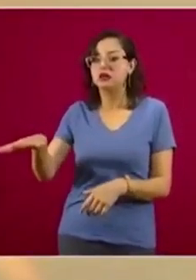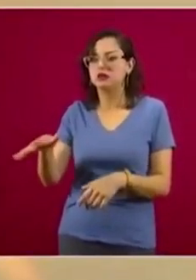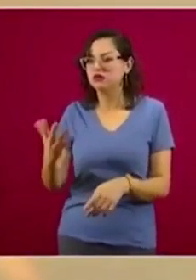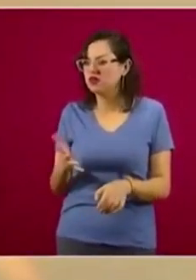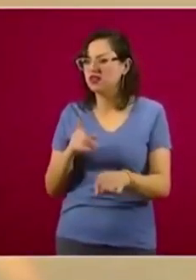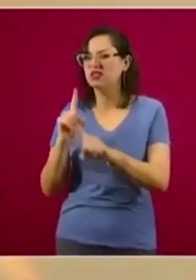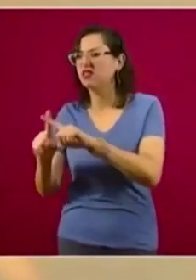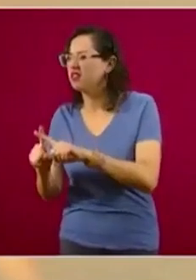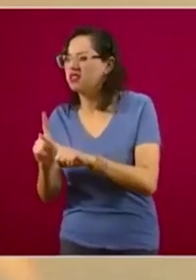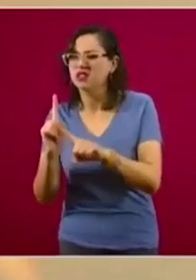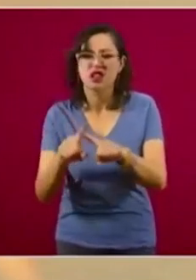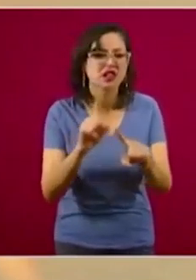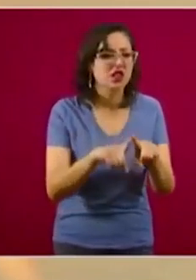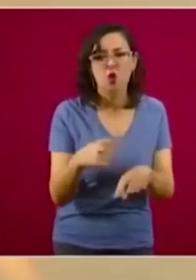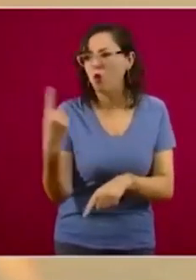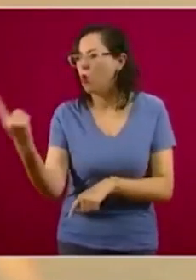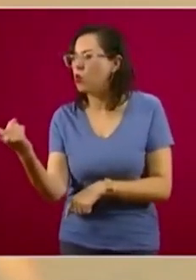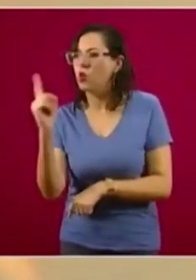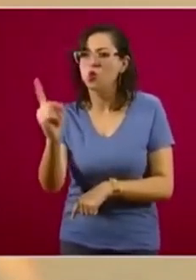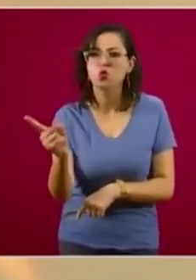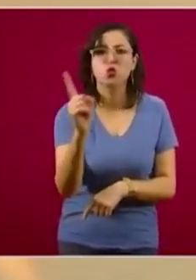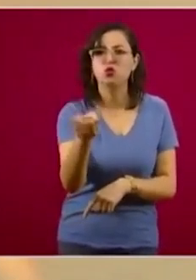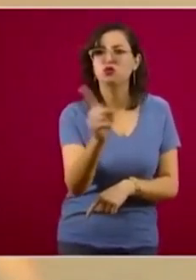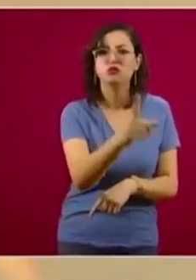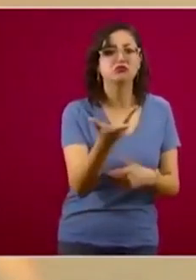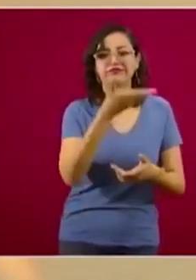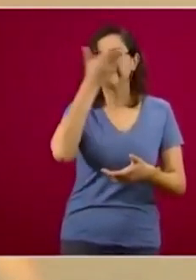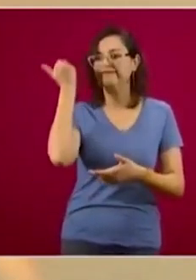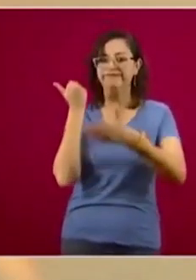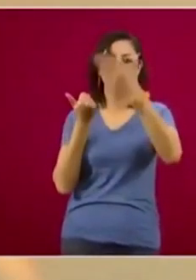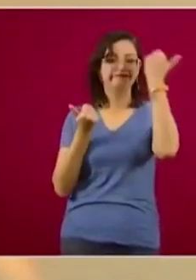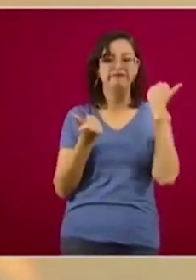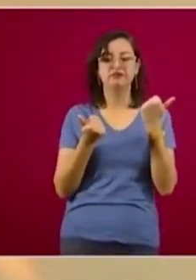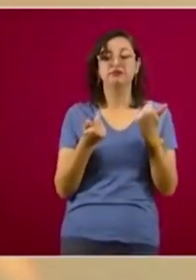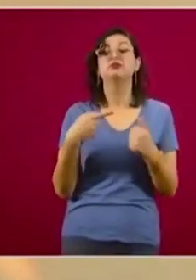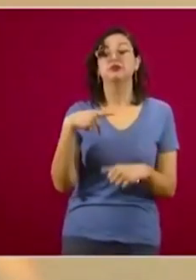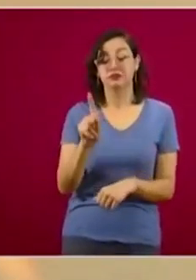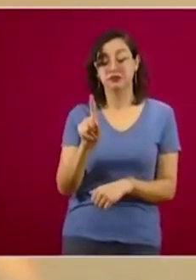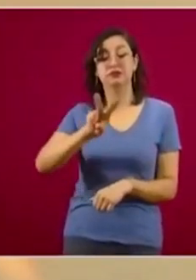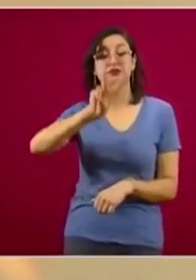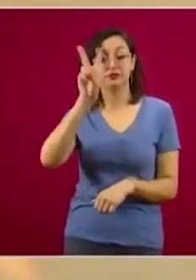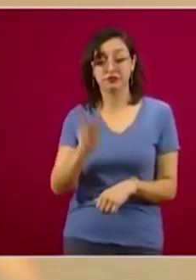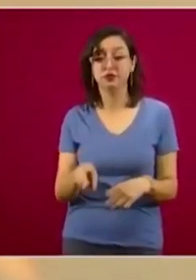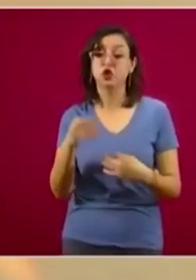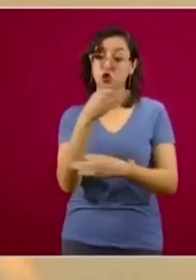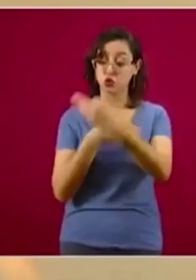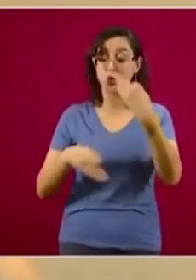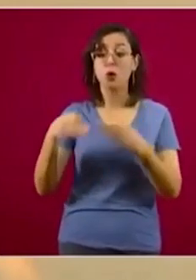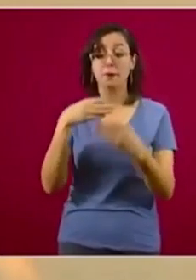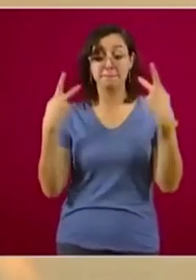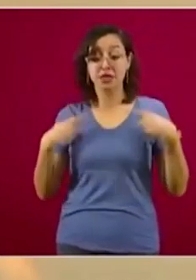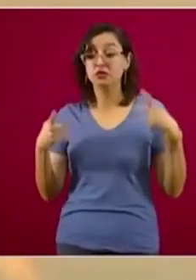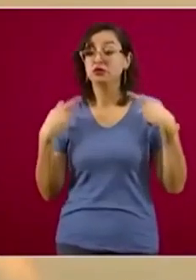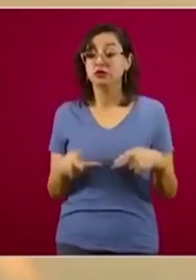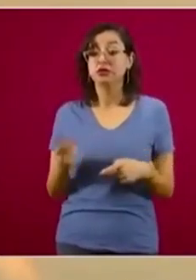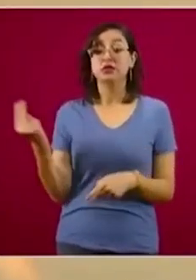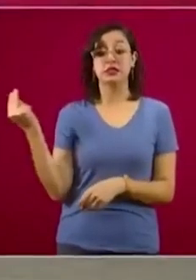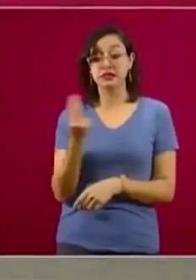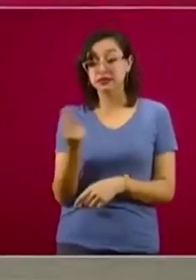puede identificar a una persona tras otra tras otra eso sí todas las personas merecen y cuando lo necesitan